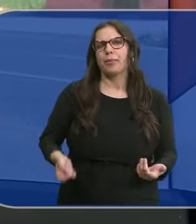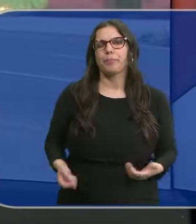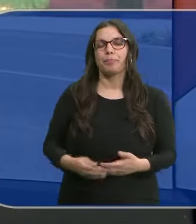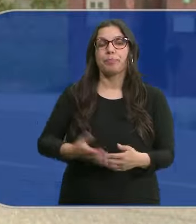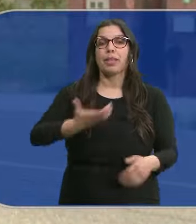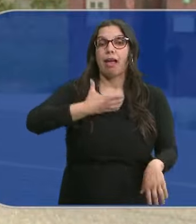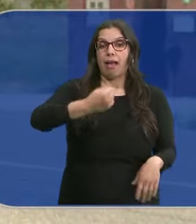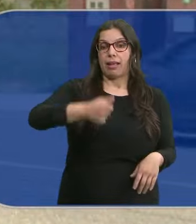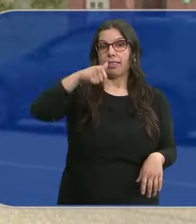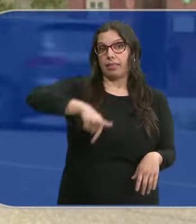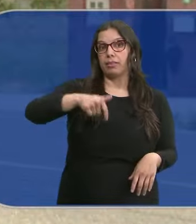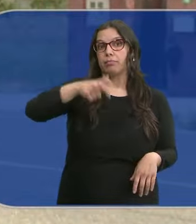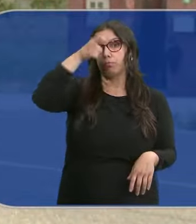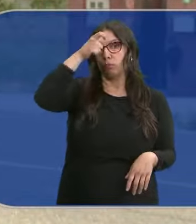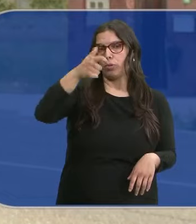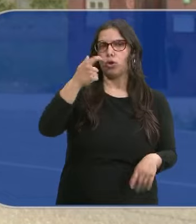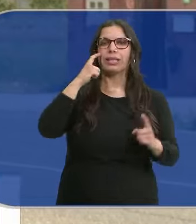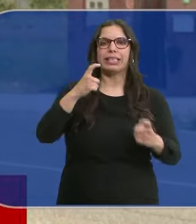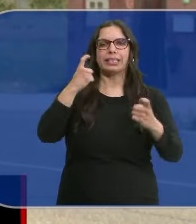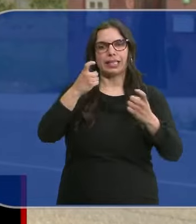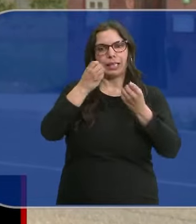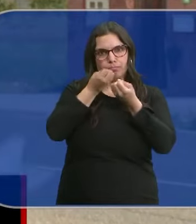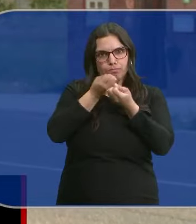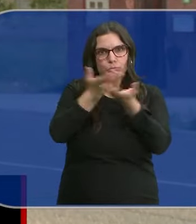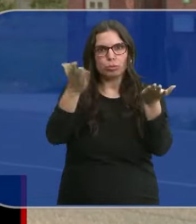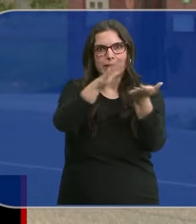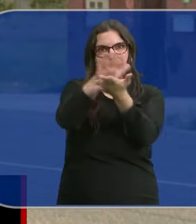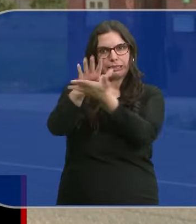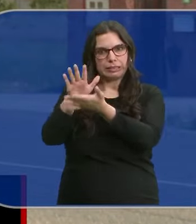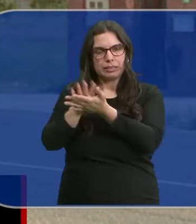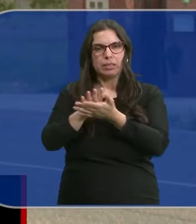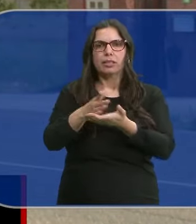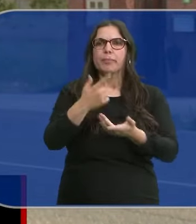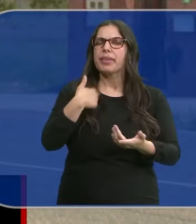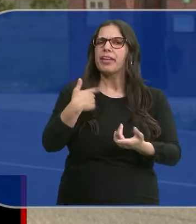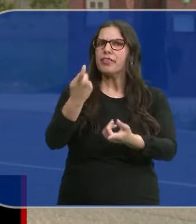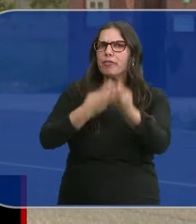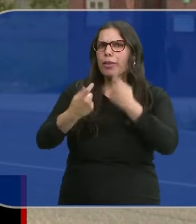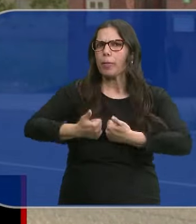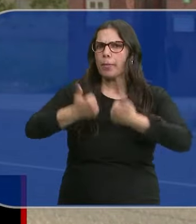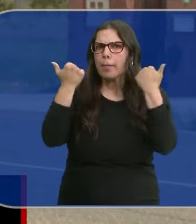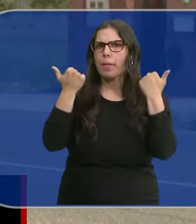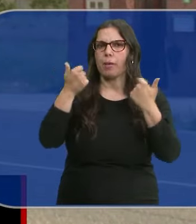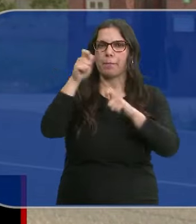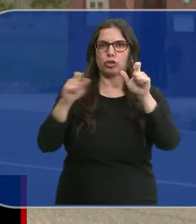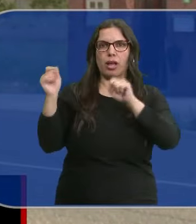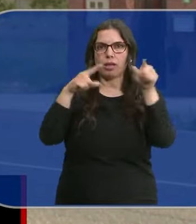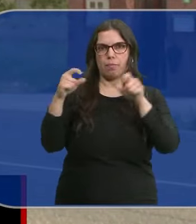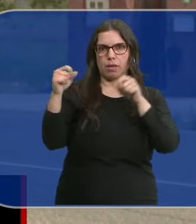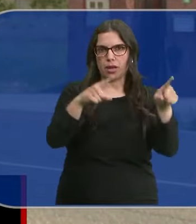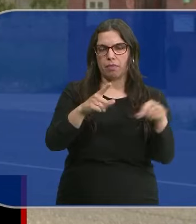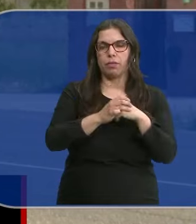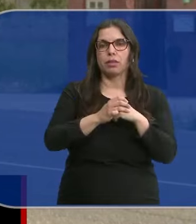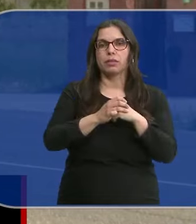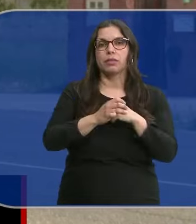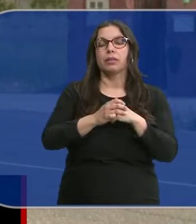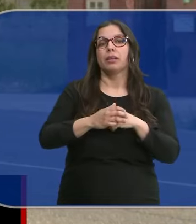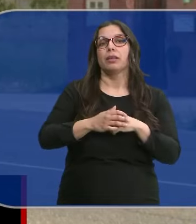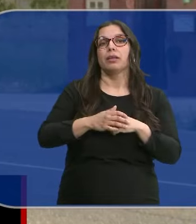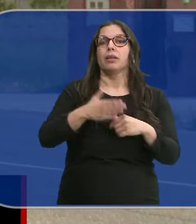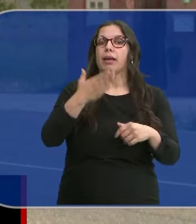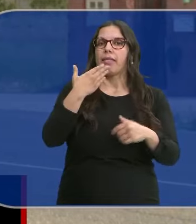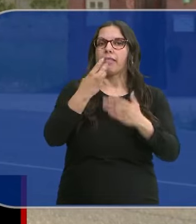Pues el alcalde de este municipio intenta tranquilizar a los vecinos que piden más información acerca de esta llegada de inmigrantes. Se trata de mayores